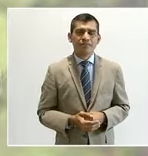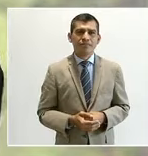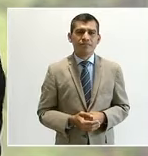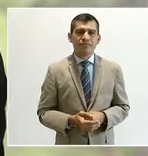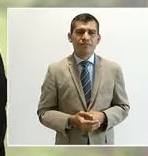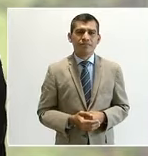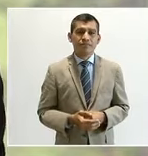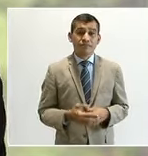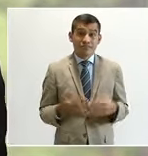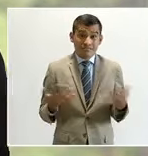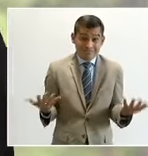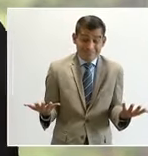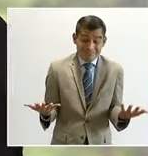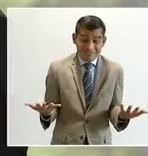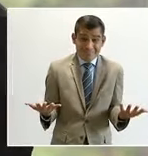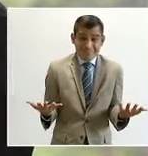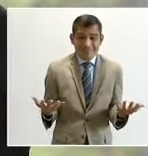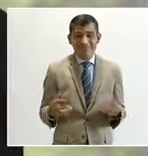estruendoso